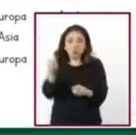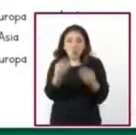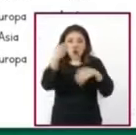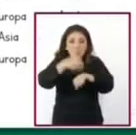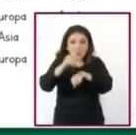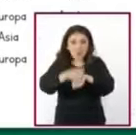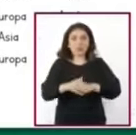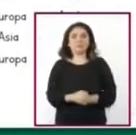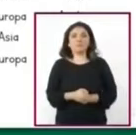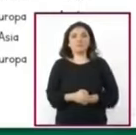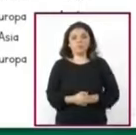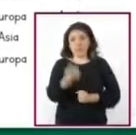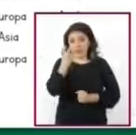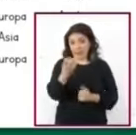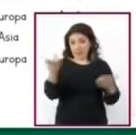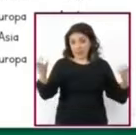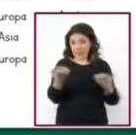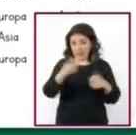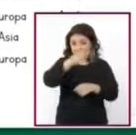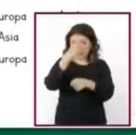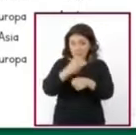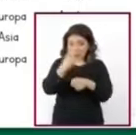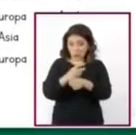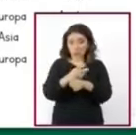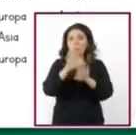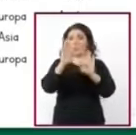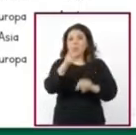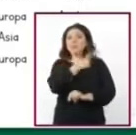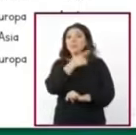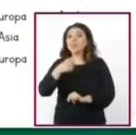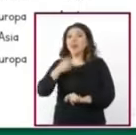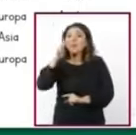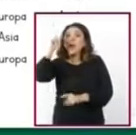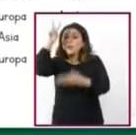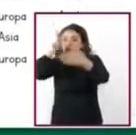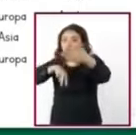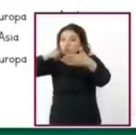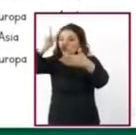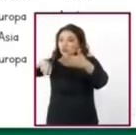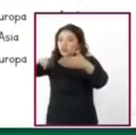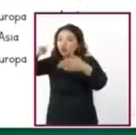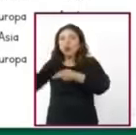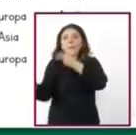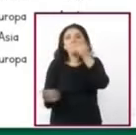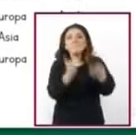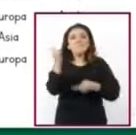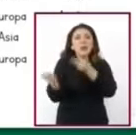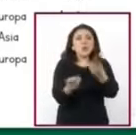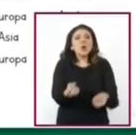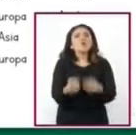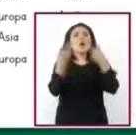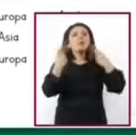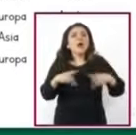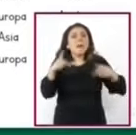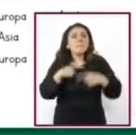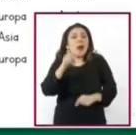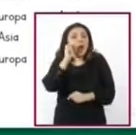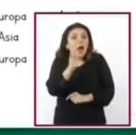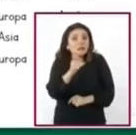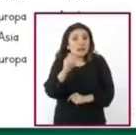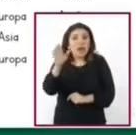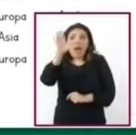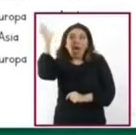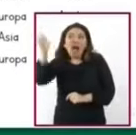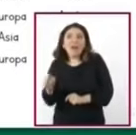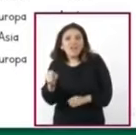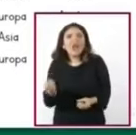absolutas. Para llenar esta segunda columna, se tiene que contar cuántas personas de las entrevistadas son